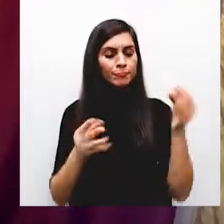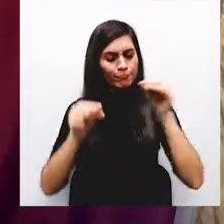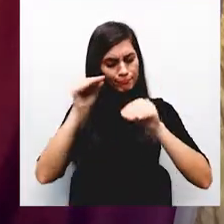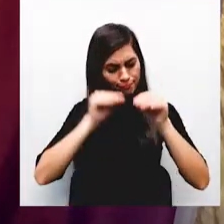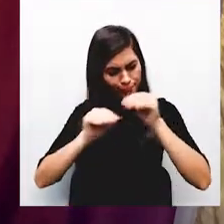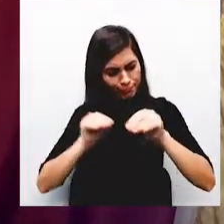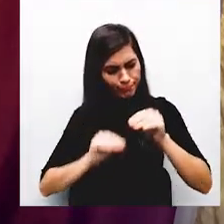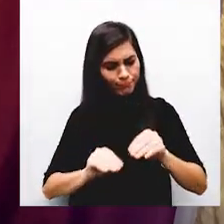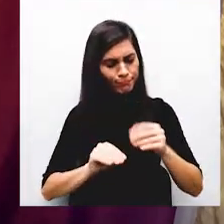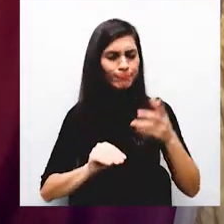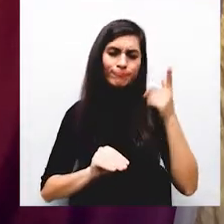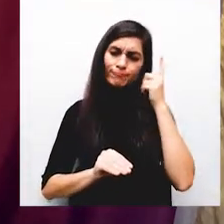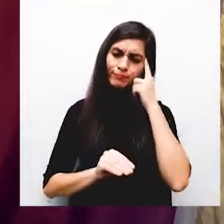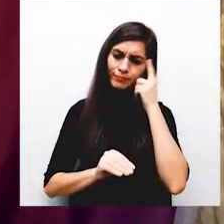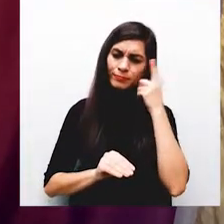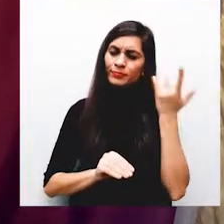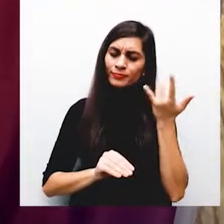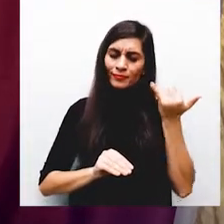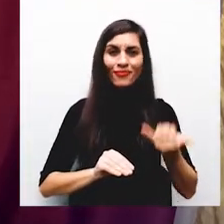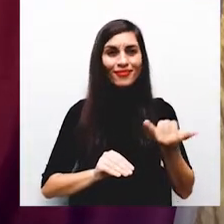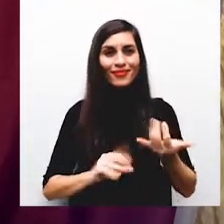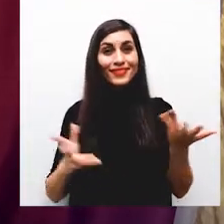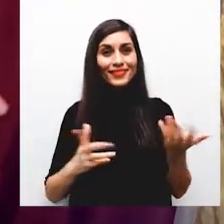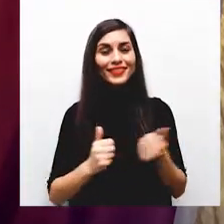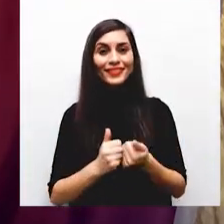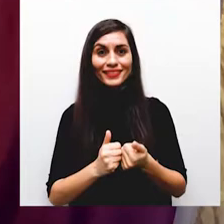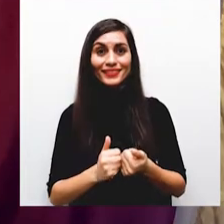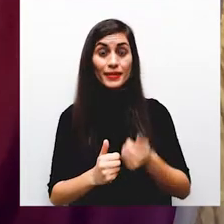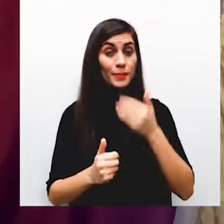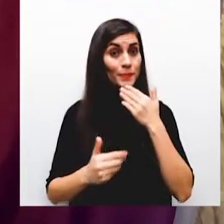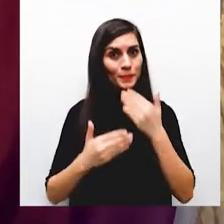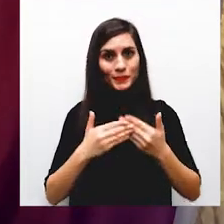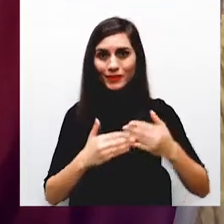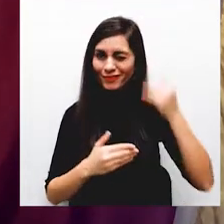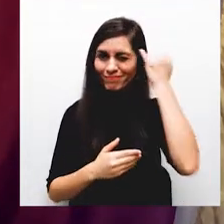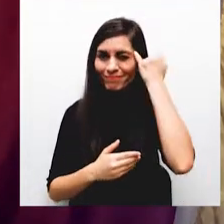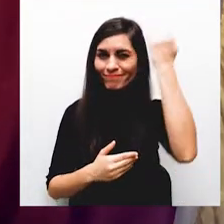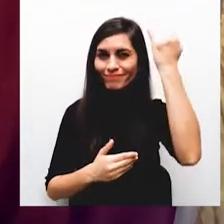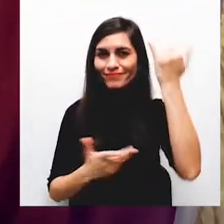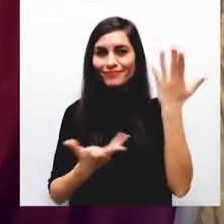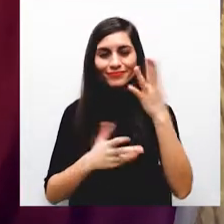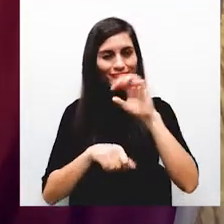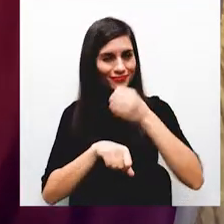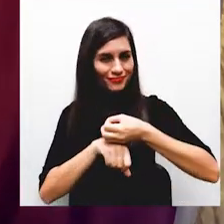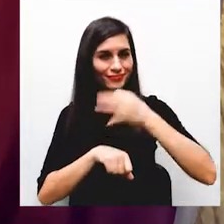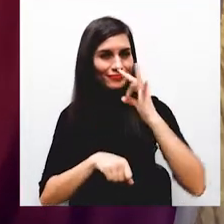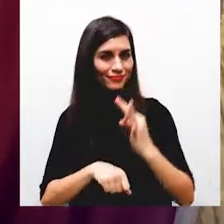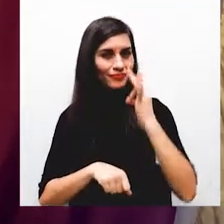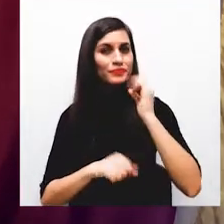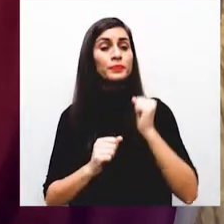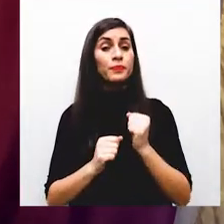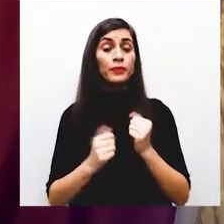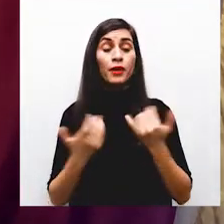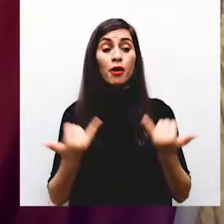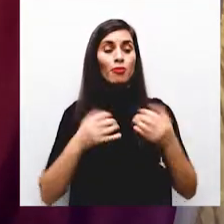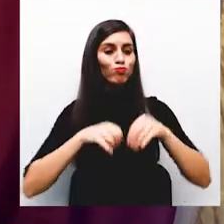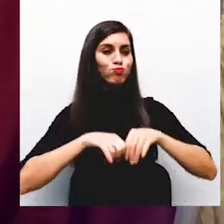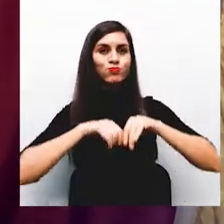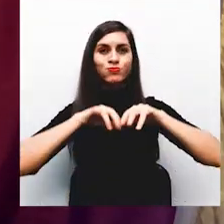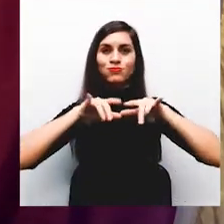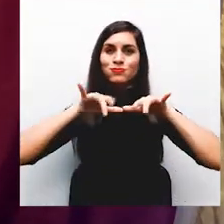teoría y metiéndola al ámbito artístico, Yayoi creó esta forma súper original que fue